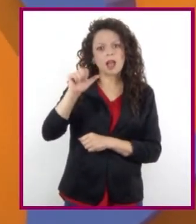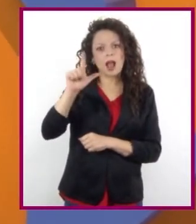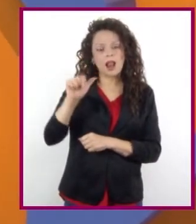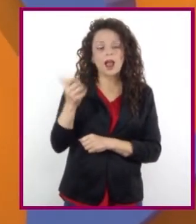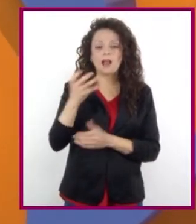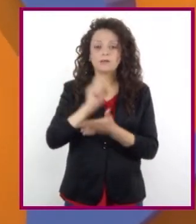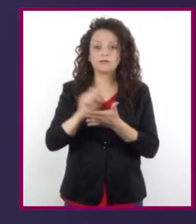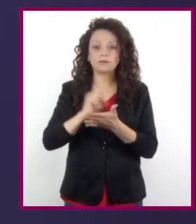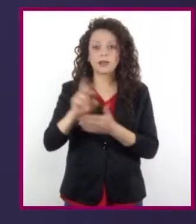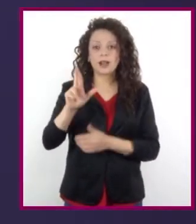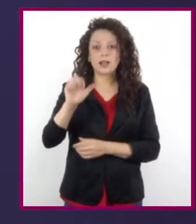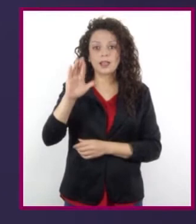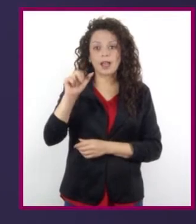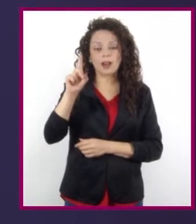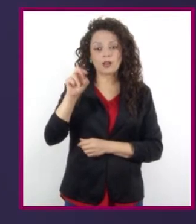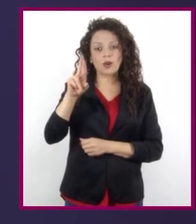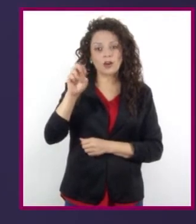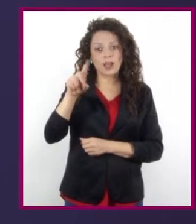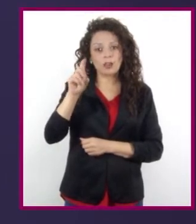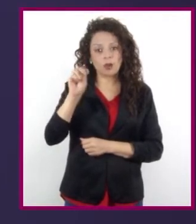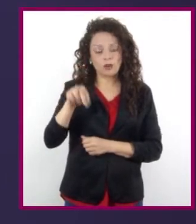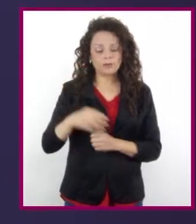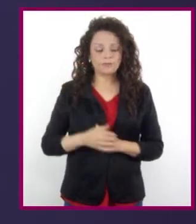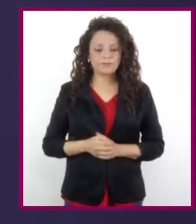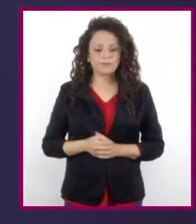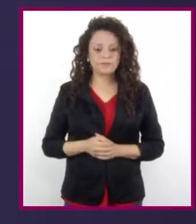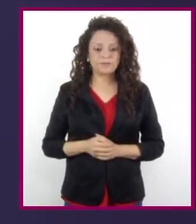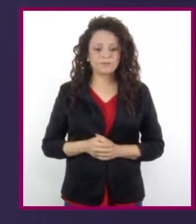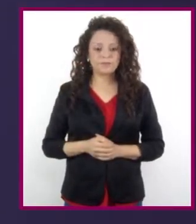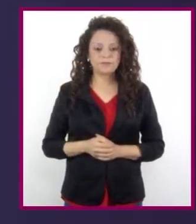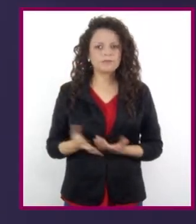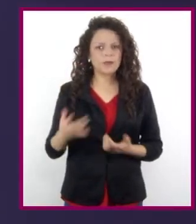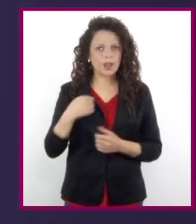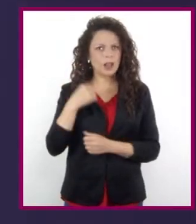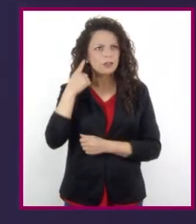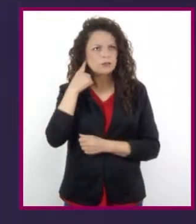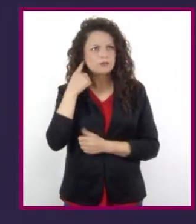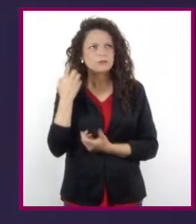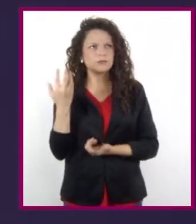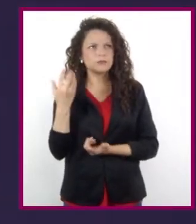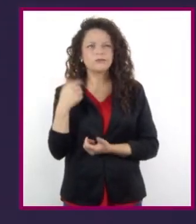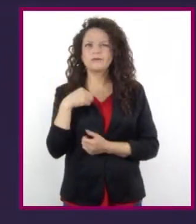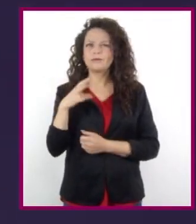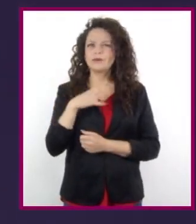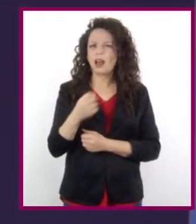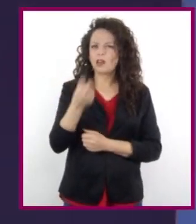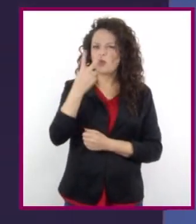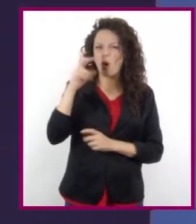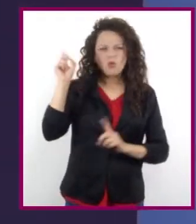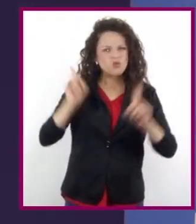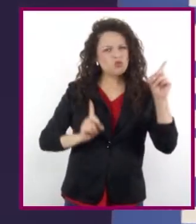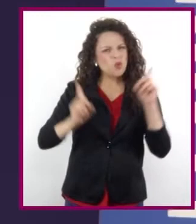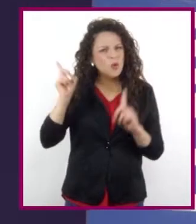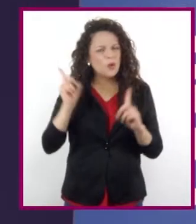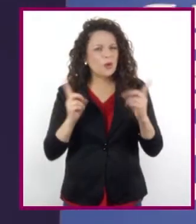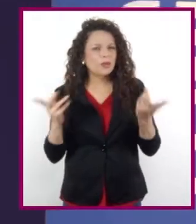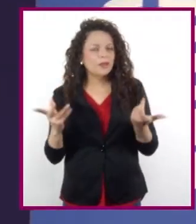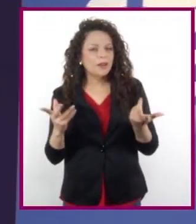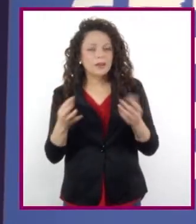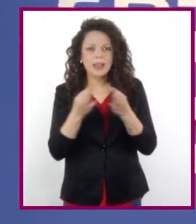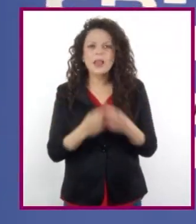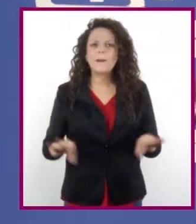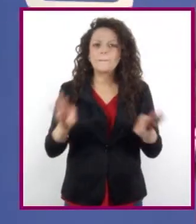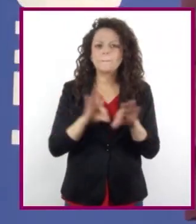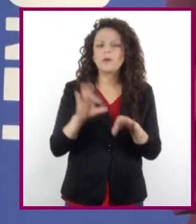Garcini. Mientras escuchaba el propósito de la sesión, me surgieron dos dudas. ¿Por qué es importante